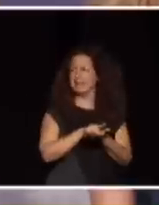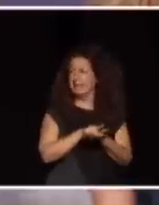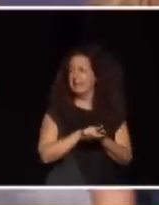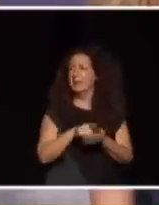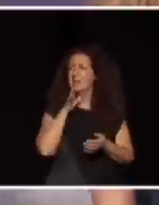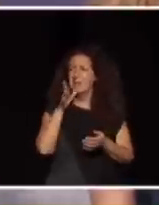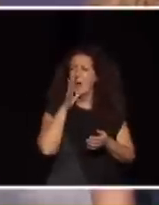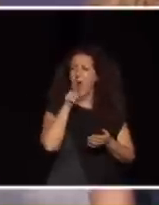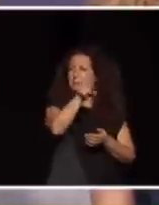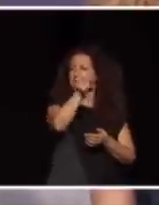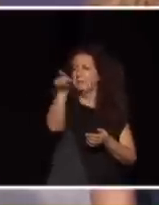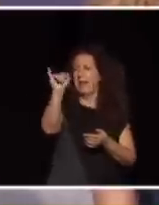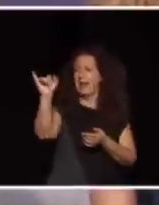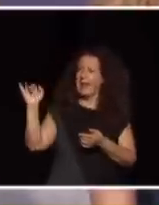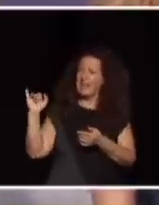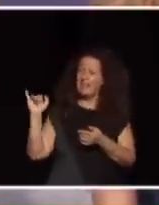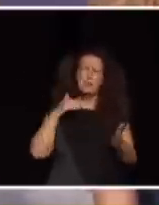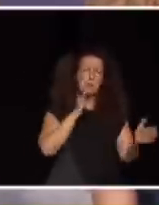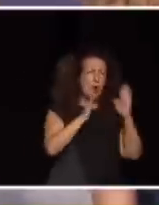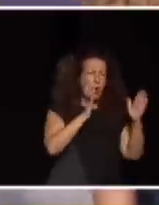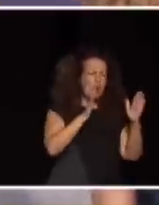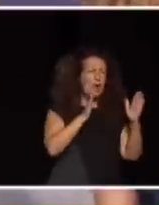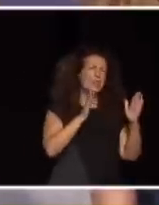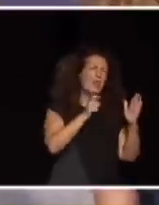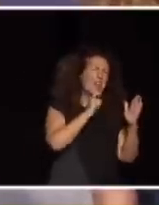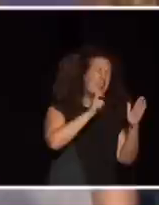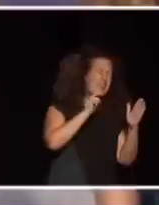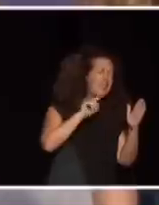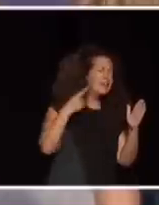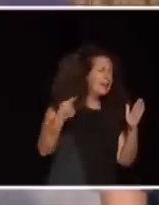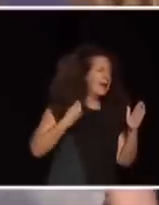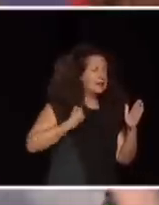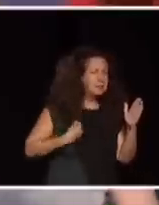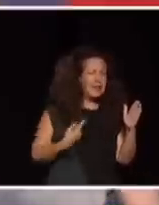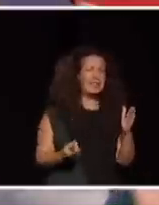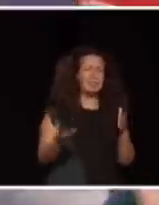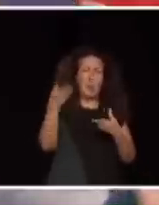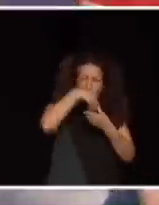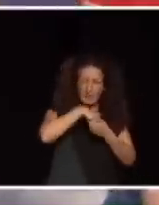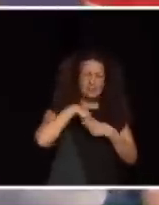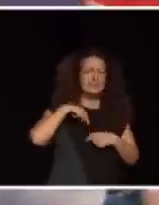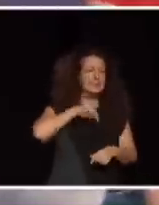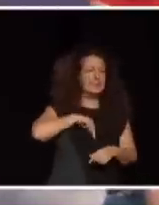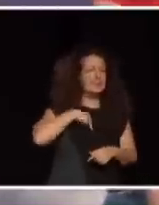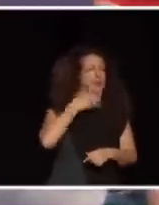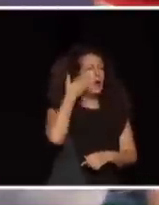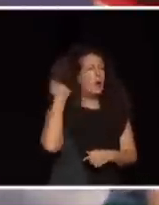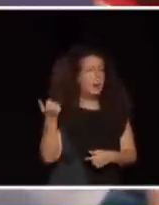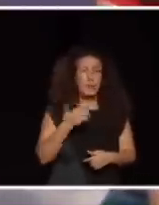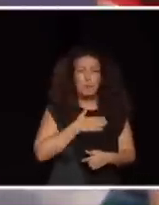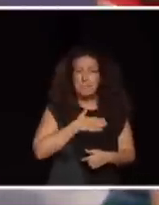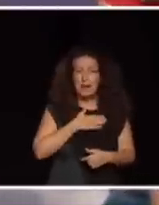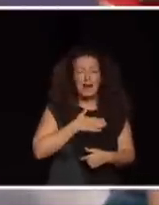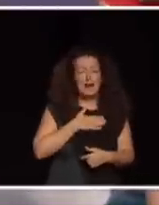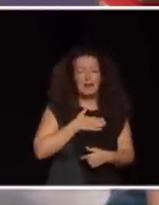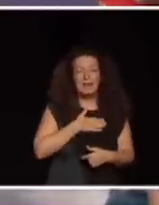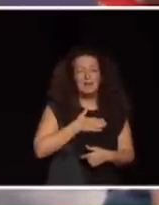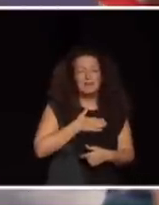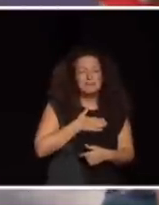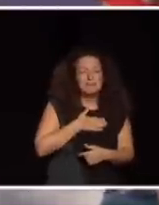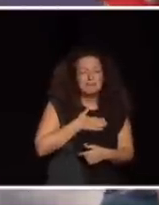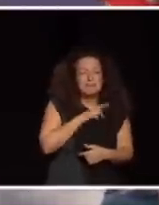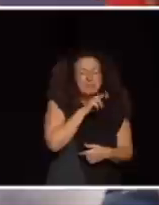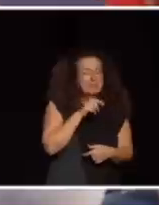los buenos momentos, en los momentos más difíciles. Sois un auténtico orgullo y para mí es el mayor de los honores